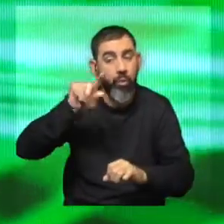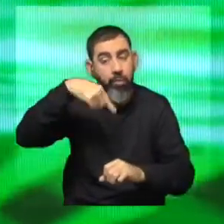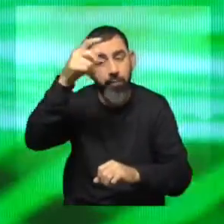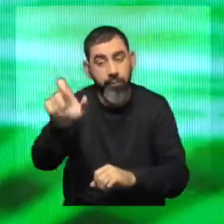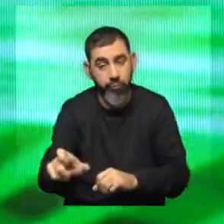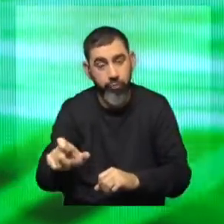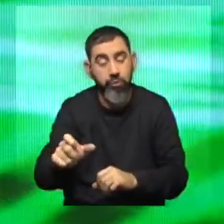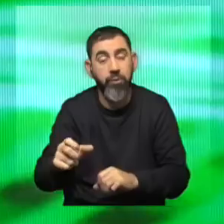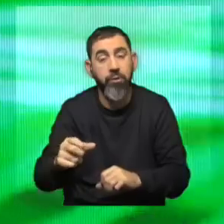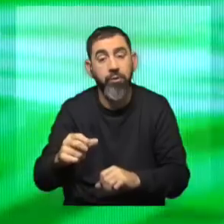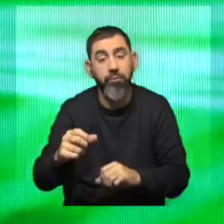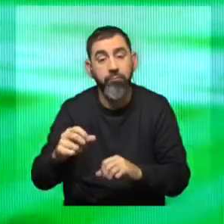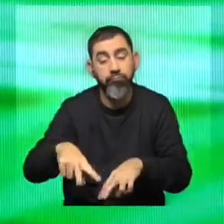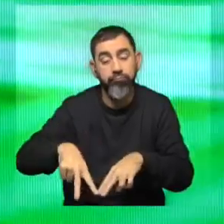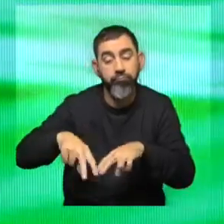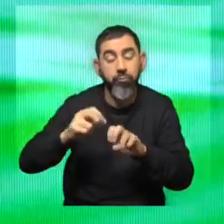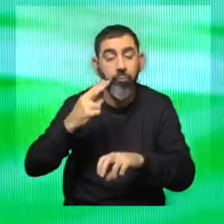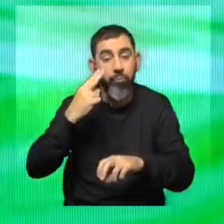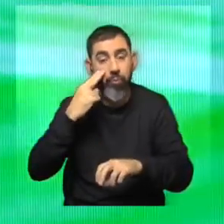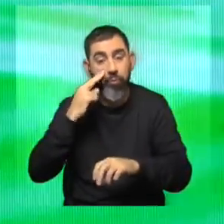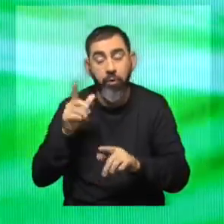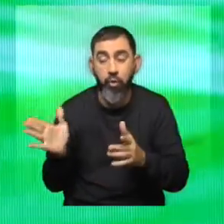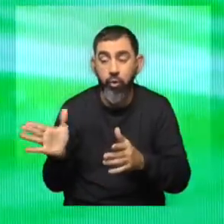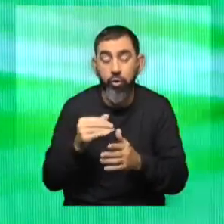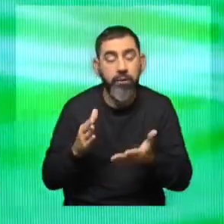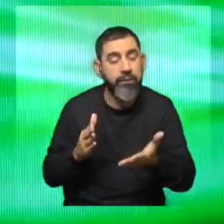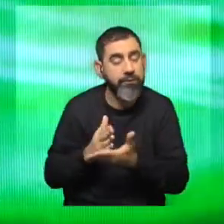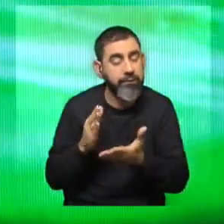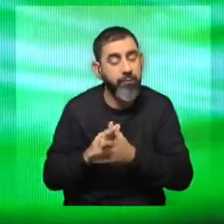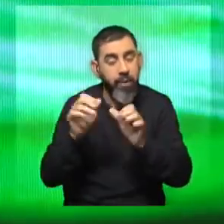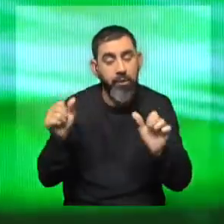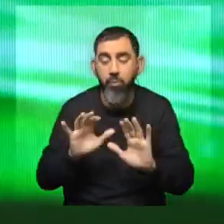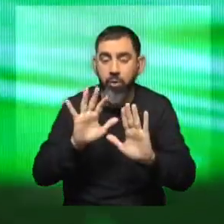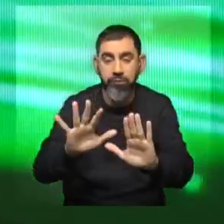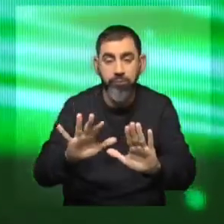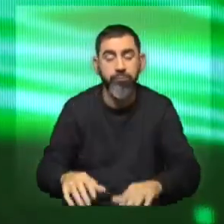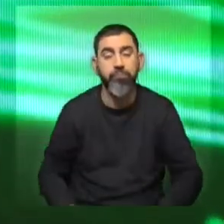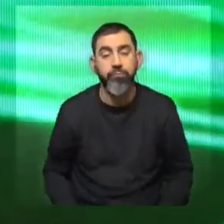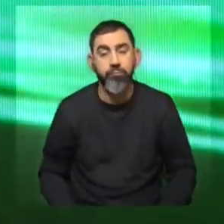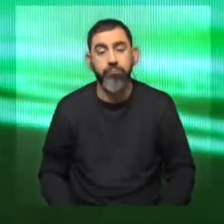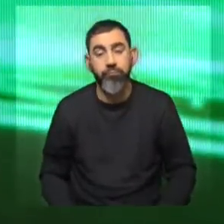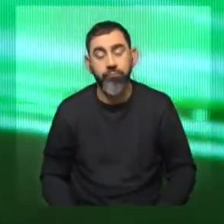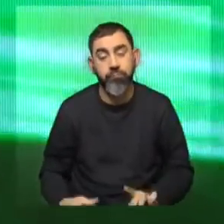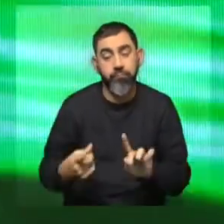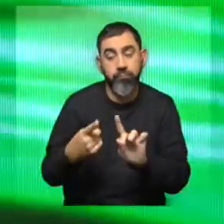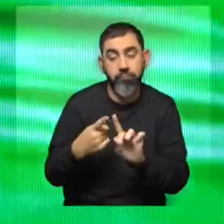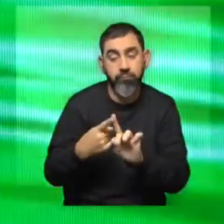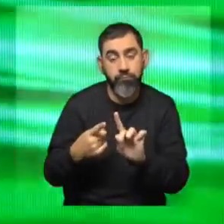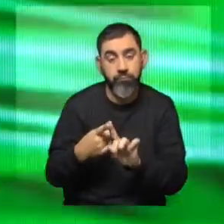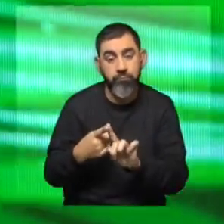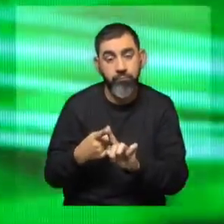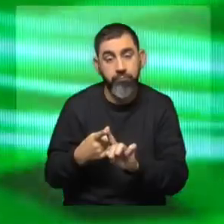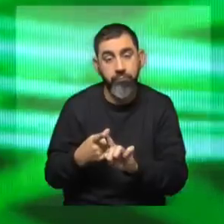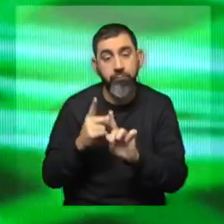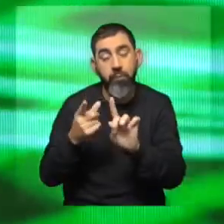trabajar el problema y nosotros permanentemente estamos haciendo eso no genera acuerdos justamente lo que hacemos